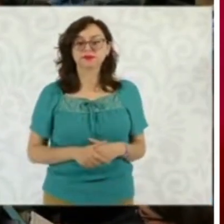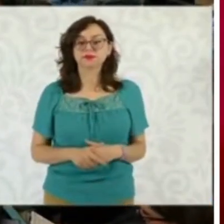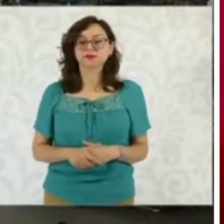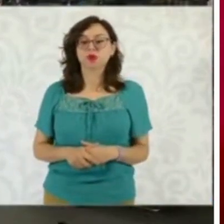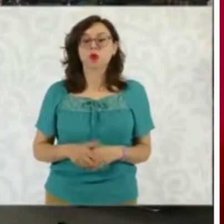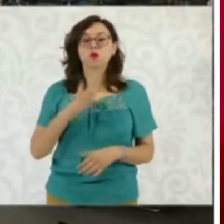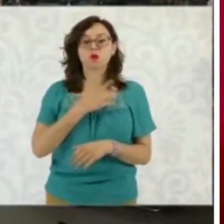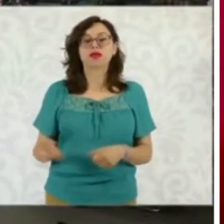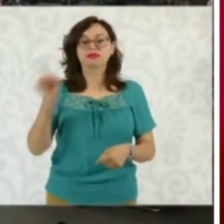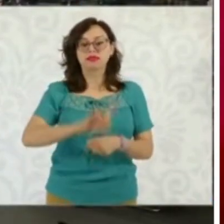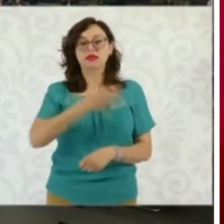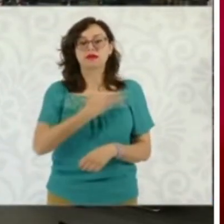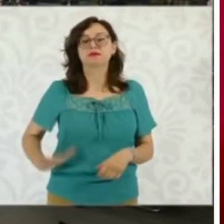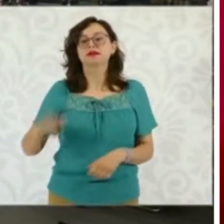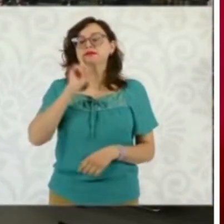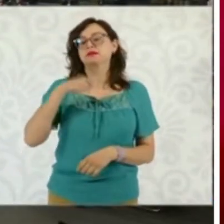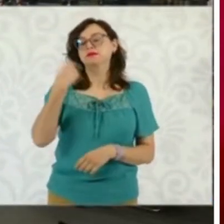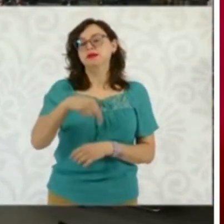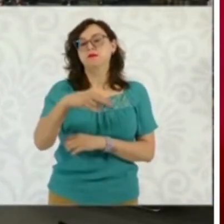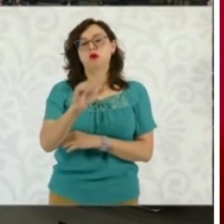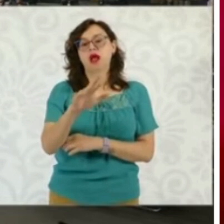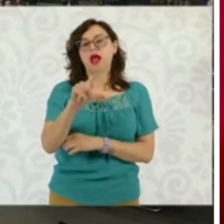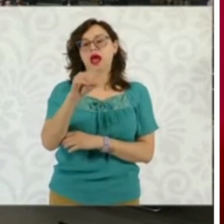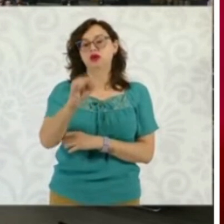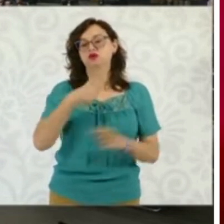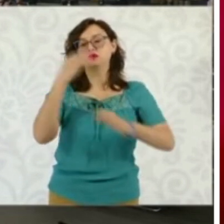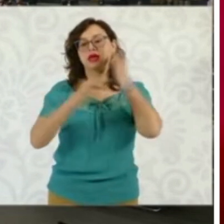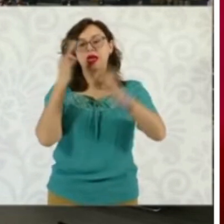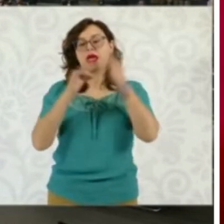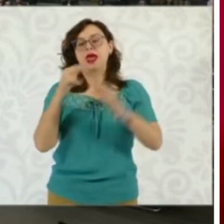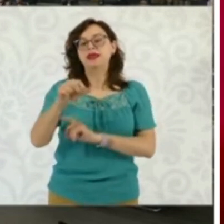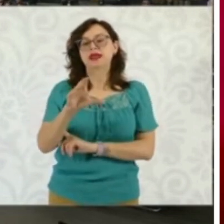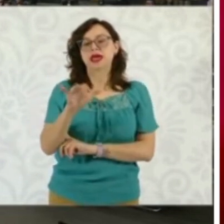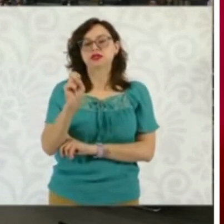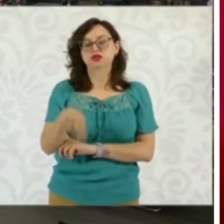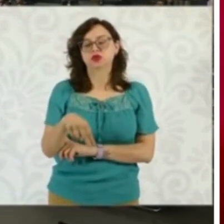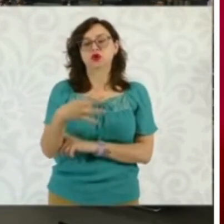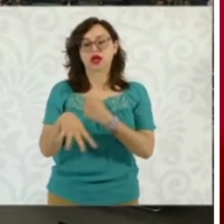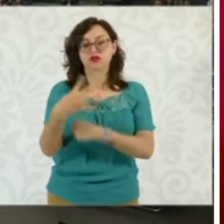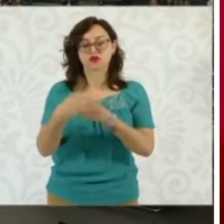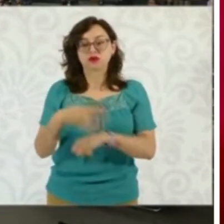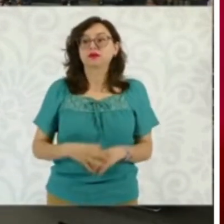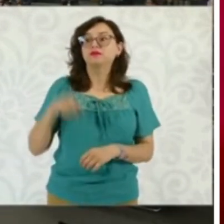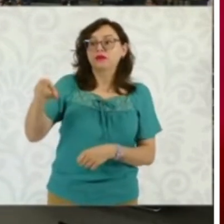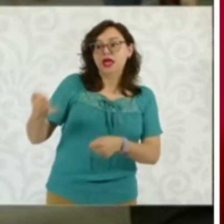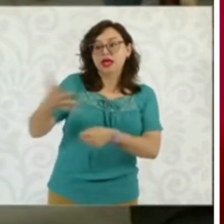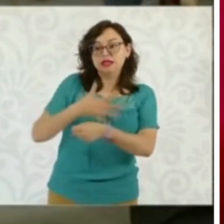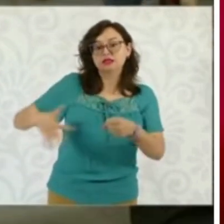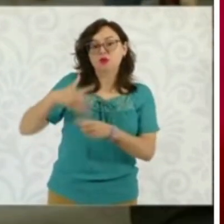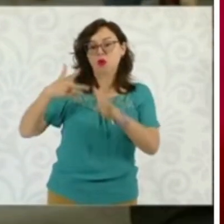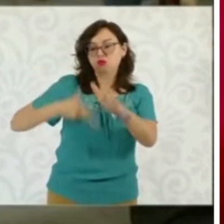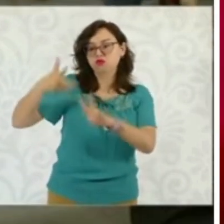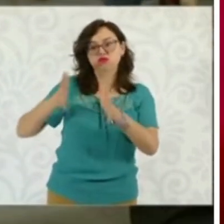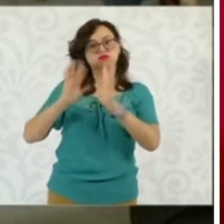Buen día, Presidenta. Carlos Domínguez, de Nación 14. Presidenta, arranca formalmente operaciones del corredor interoceánico del Istmo de Tehuantepec. Sobre esto, preguntarle su